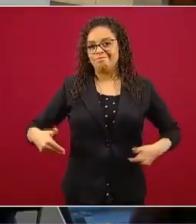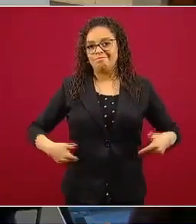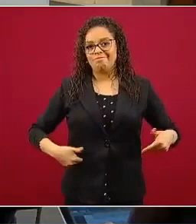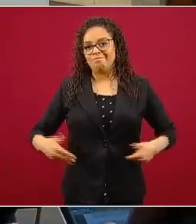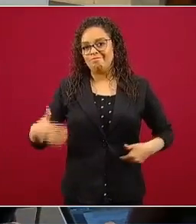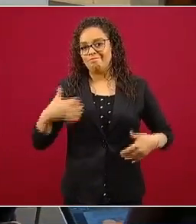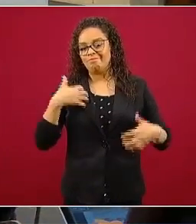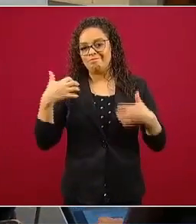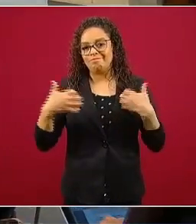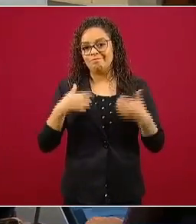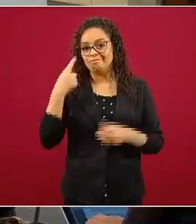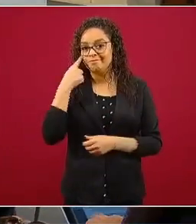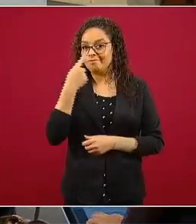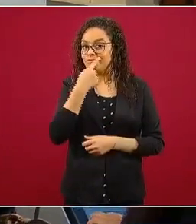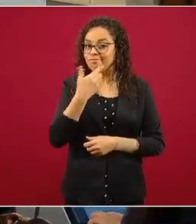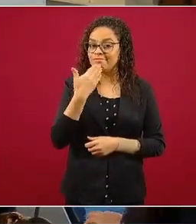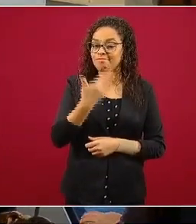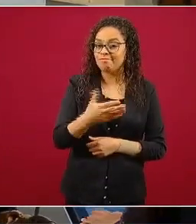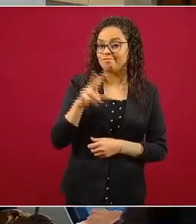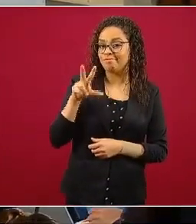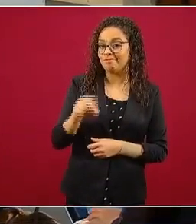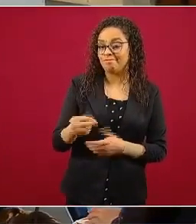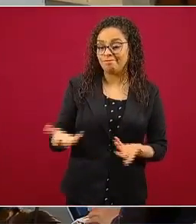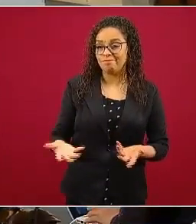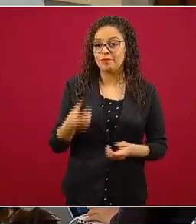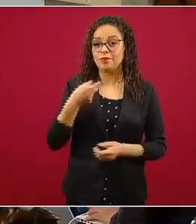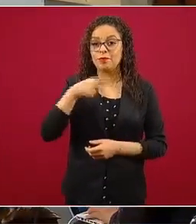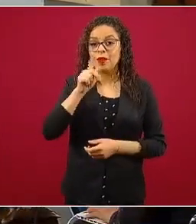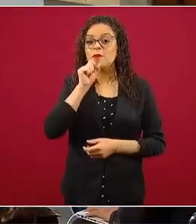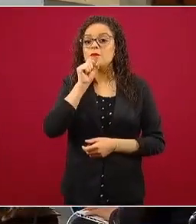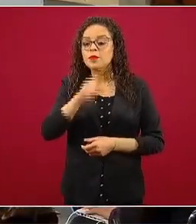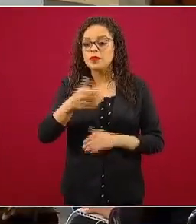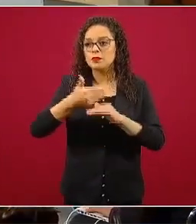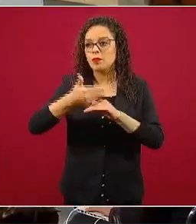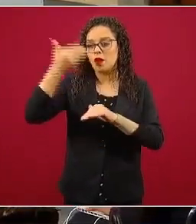pero también, como hablábamos de los exsecretarios de salud,